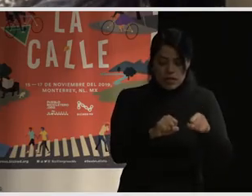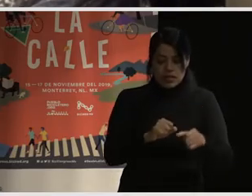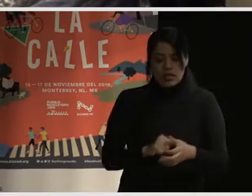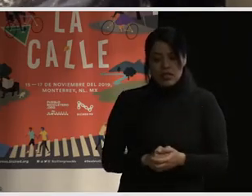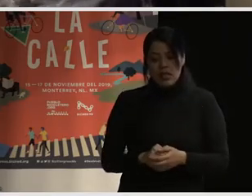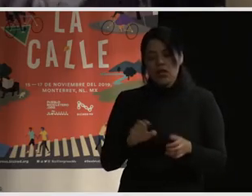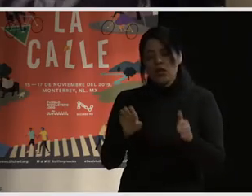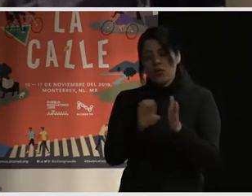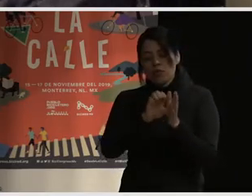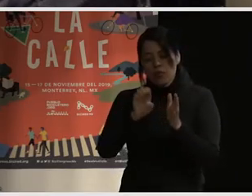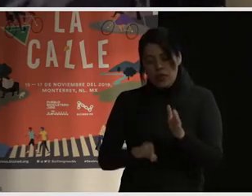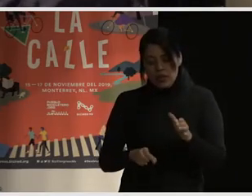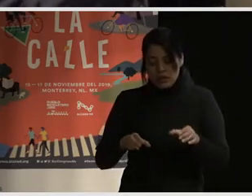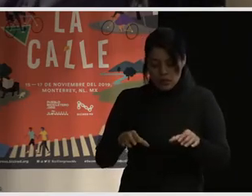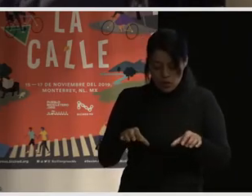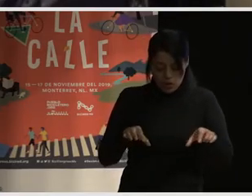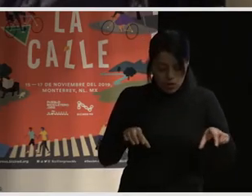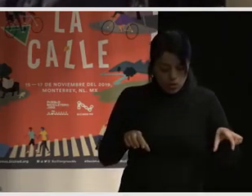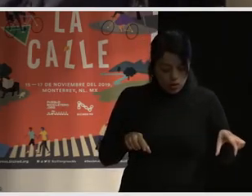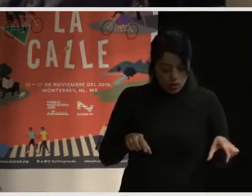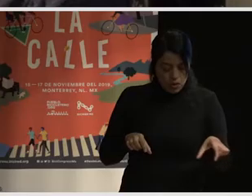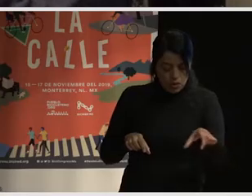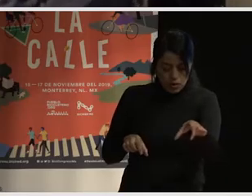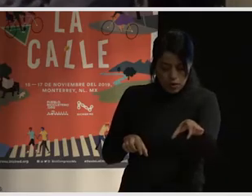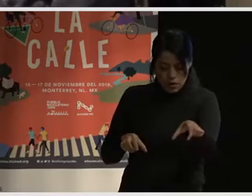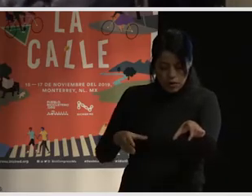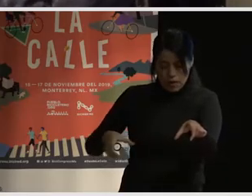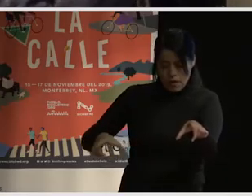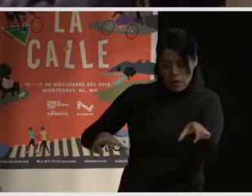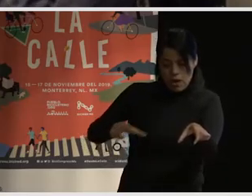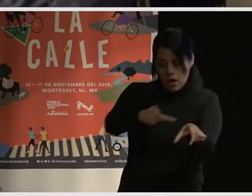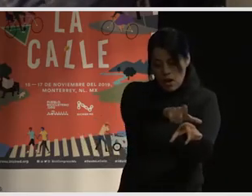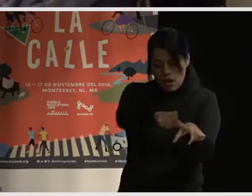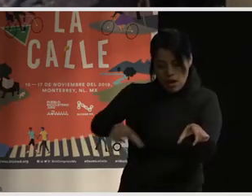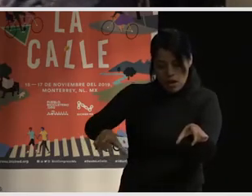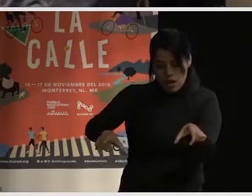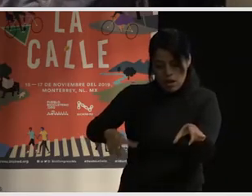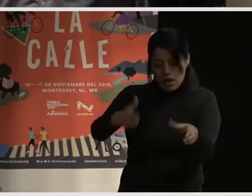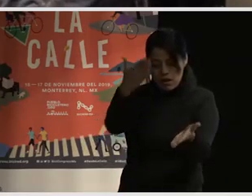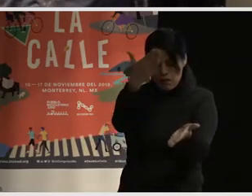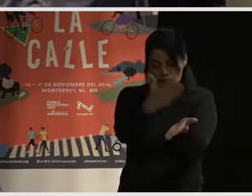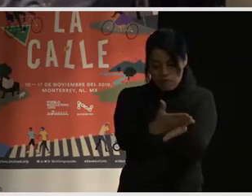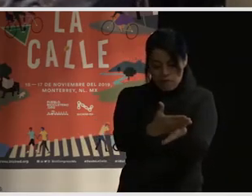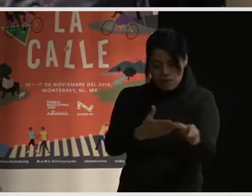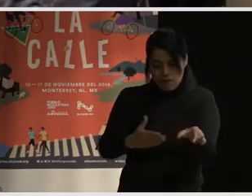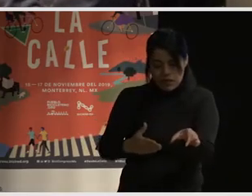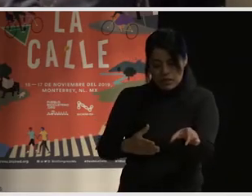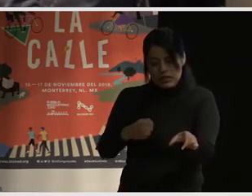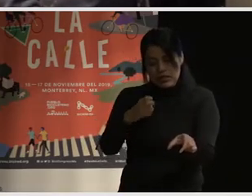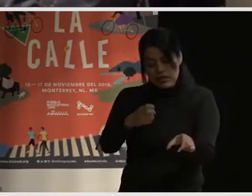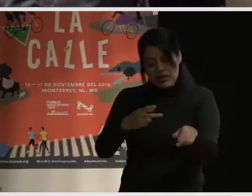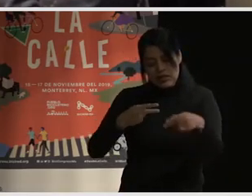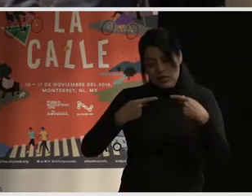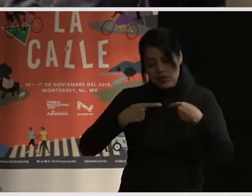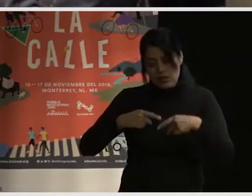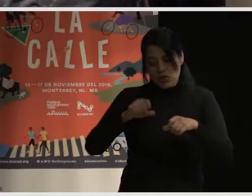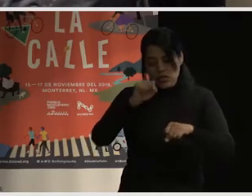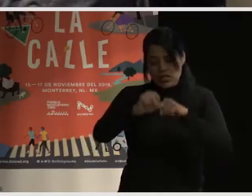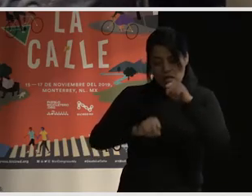cruce con vialidades altas velocidades donde pues se exponen la vida de quienes